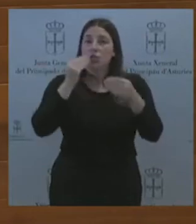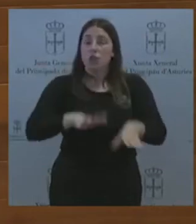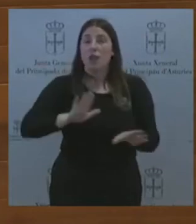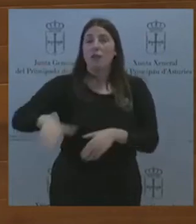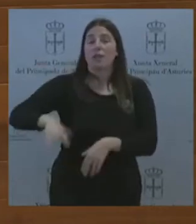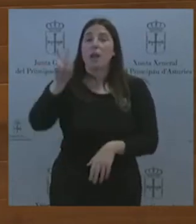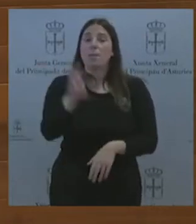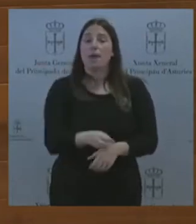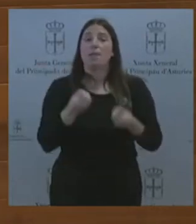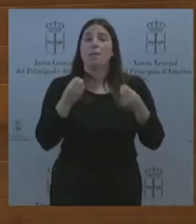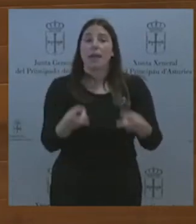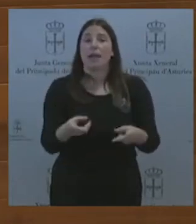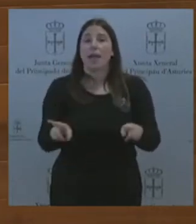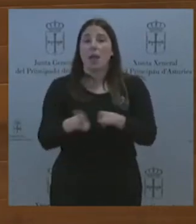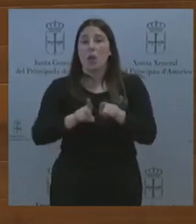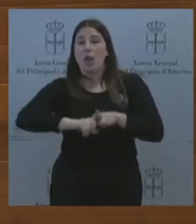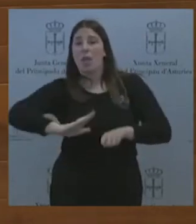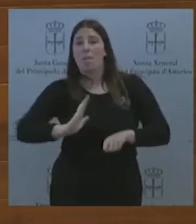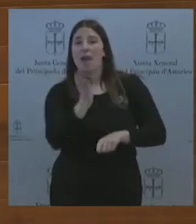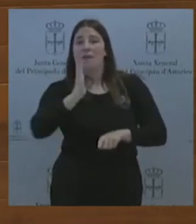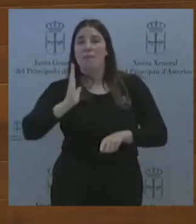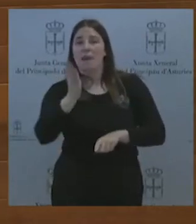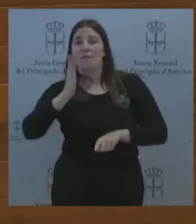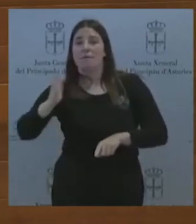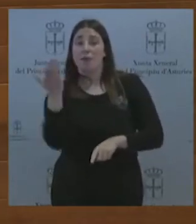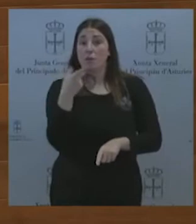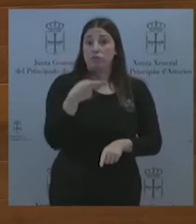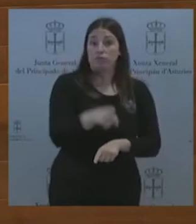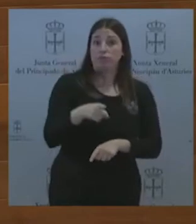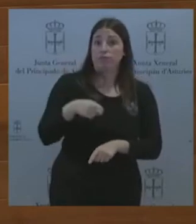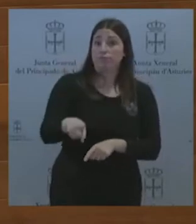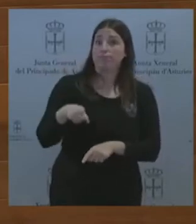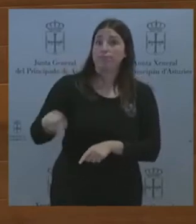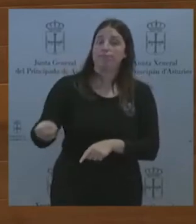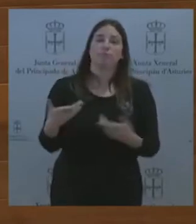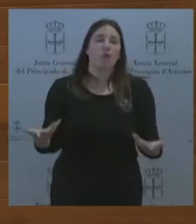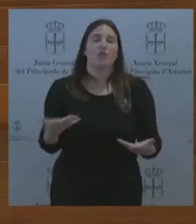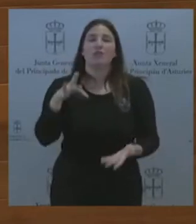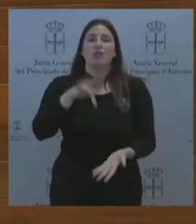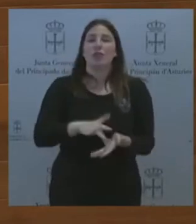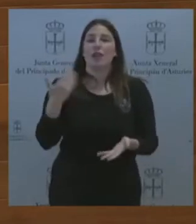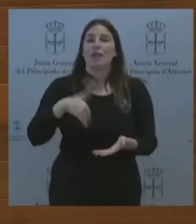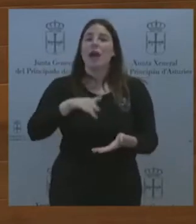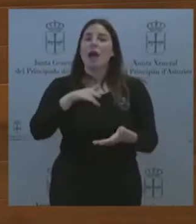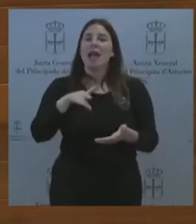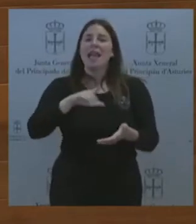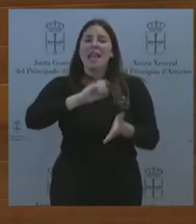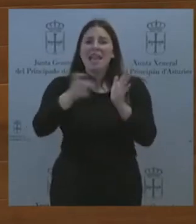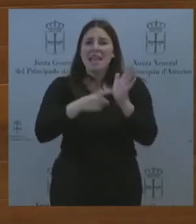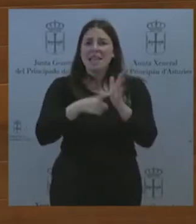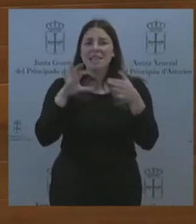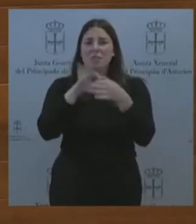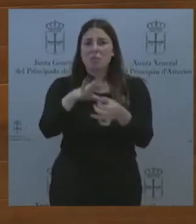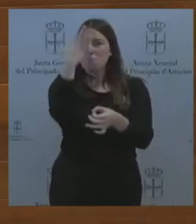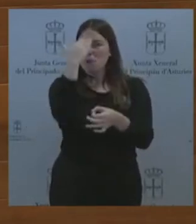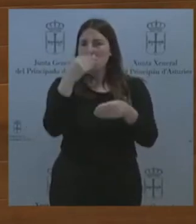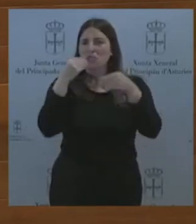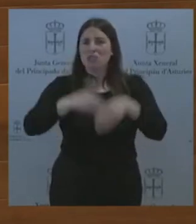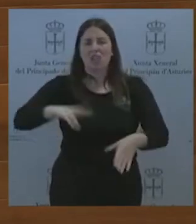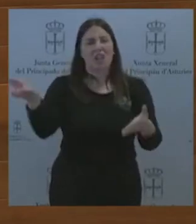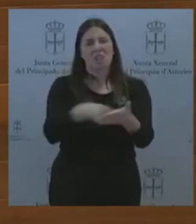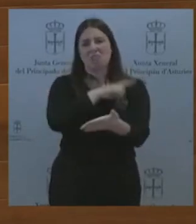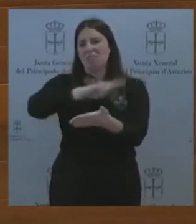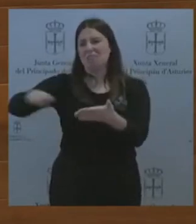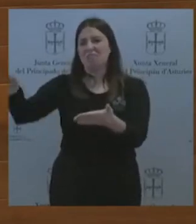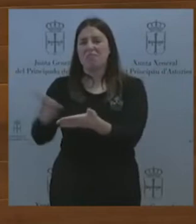por extensión es hora ya de derogar todas las leyes de memoria histórica que alientan artificialmente políticas de división y enfrentamiento